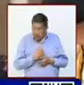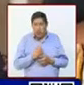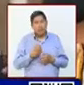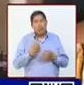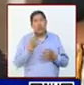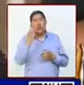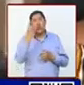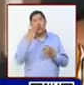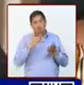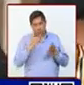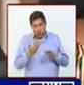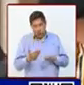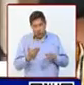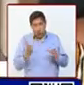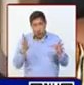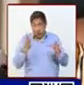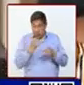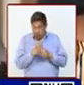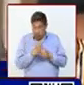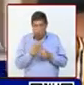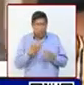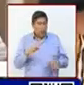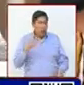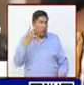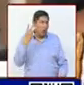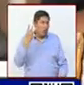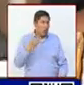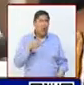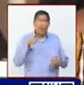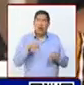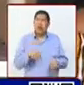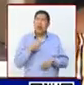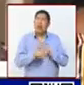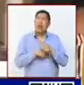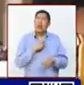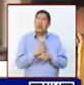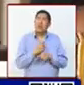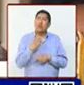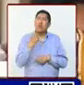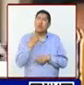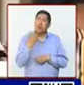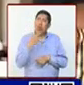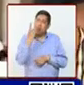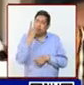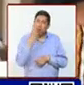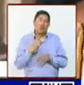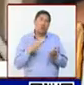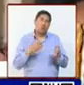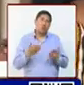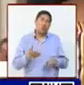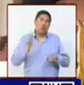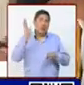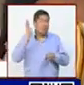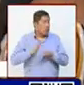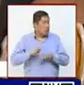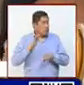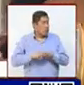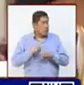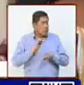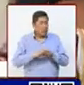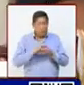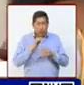gestión 2023 hubo 3 y esta gestión 2024 hay un deceso. Llamo a la reflexión al pueblo